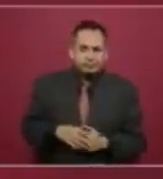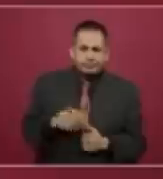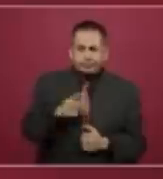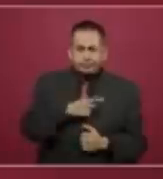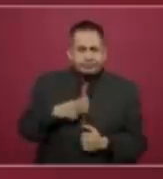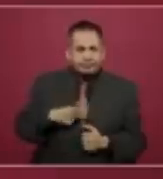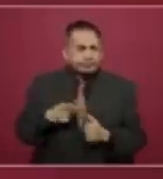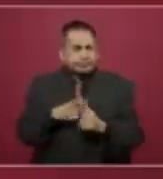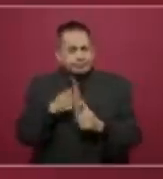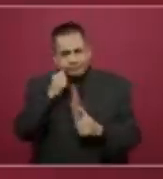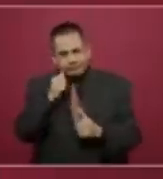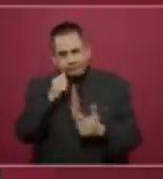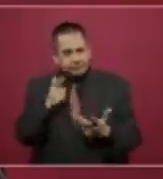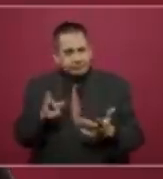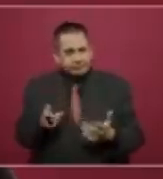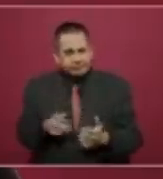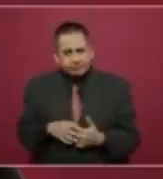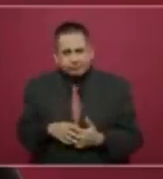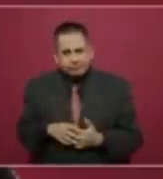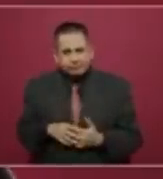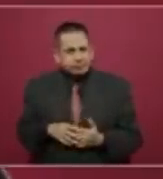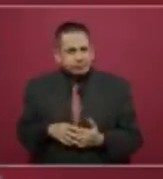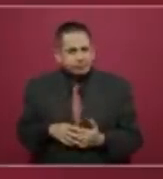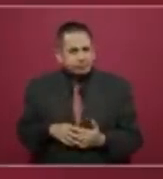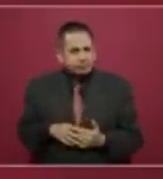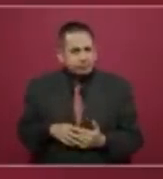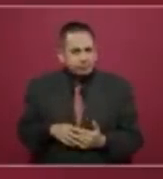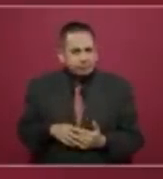esgrimir el que